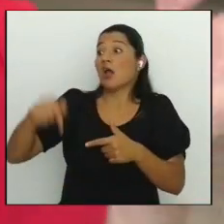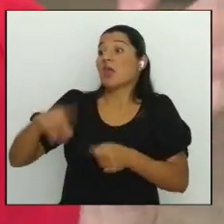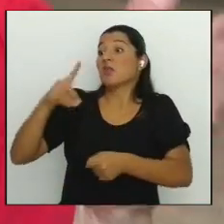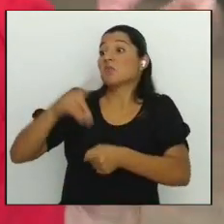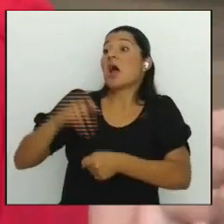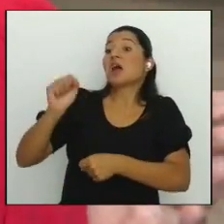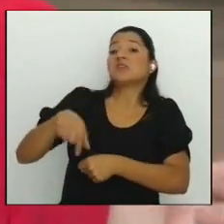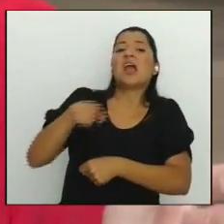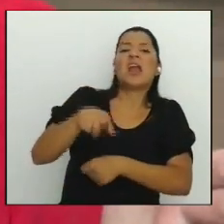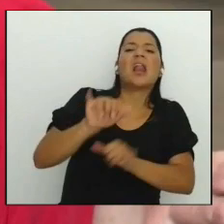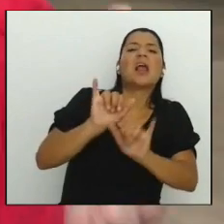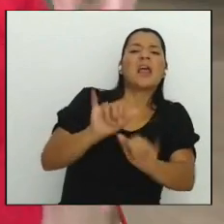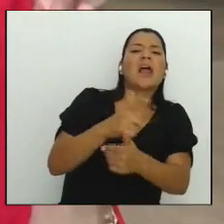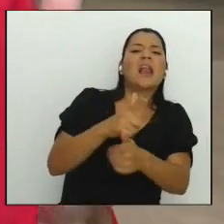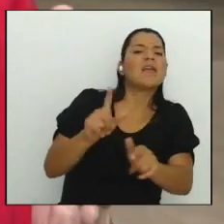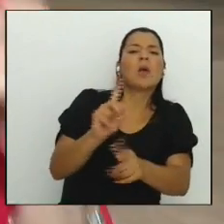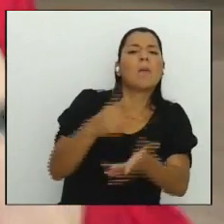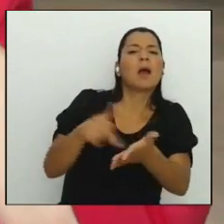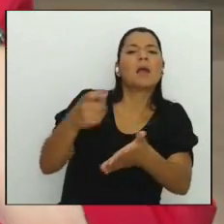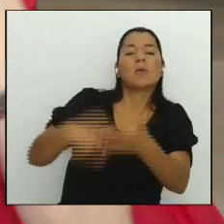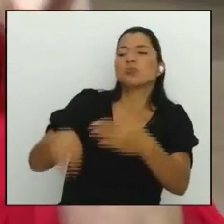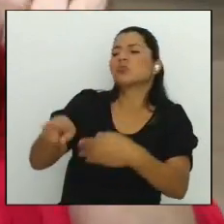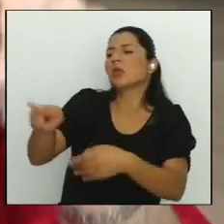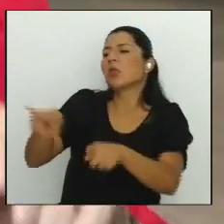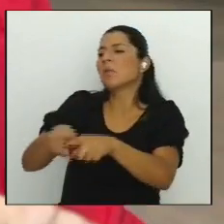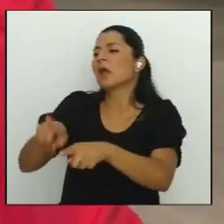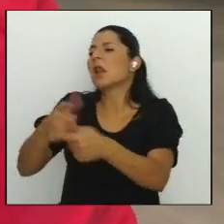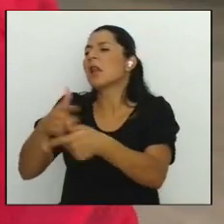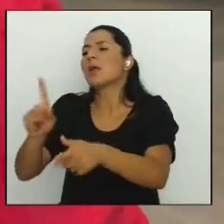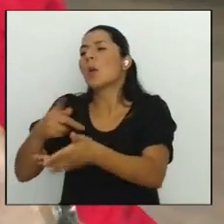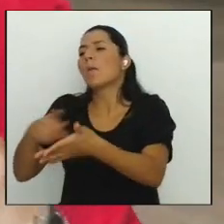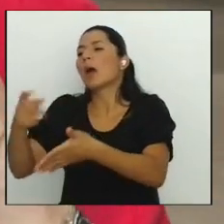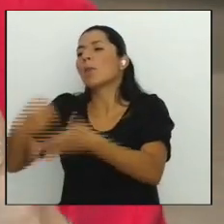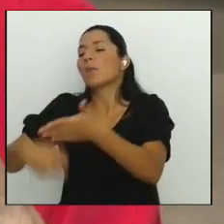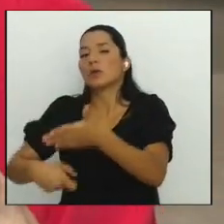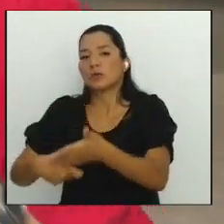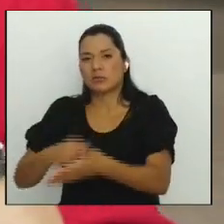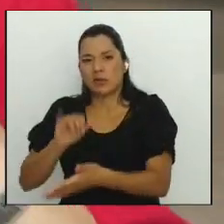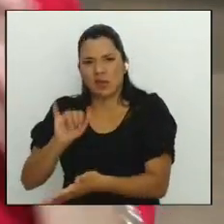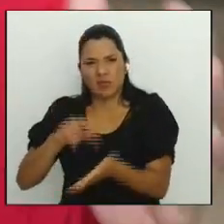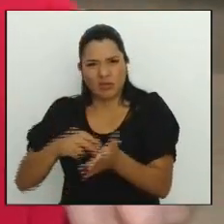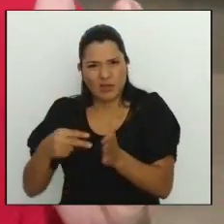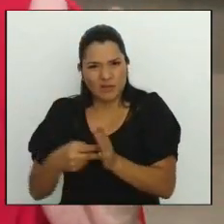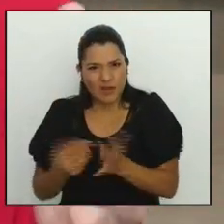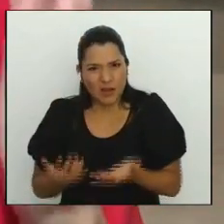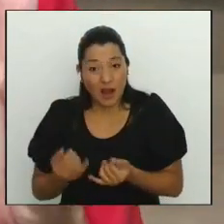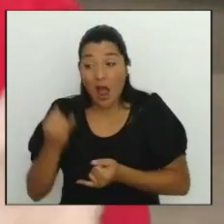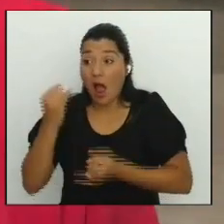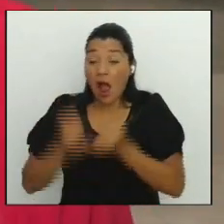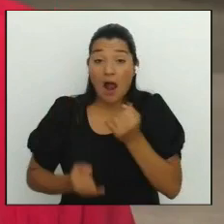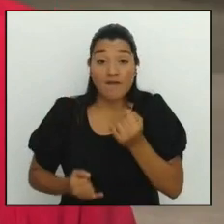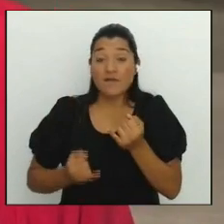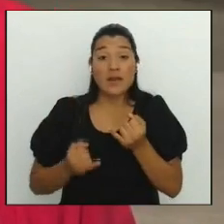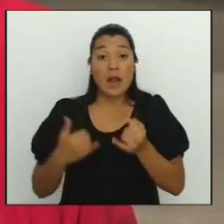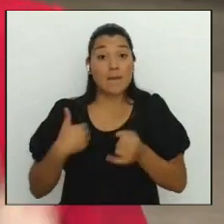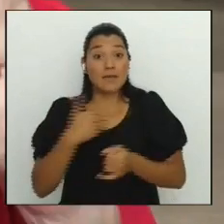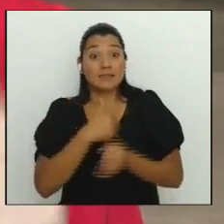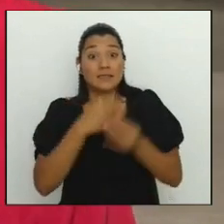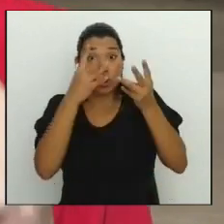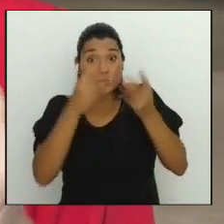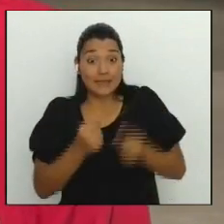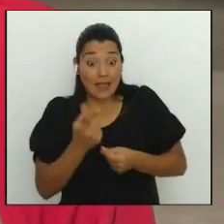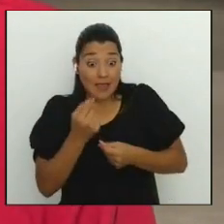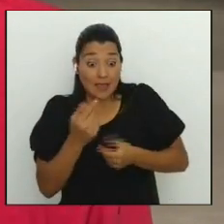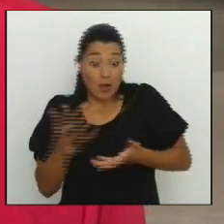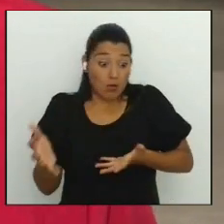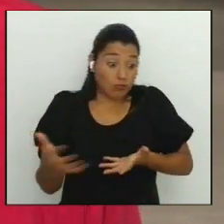Bueno, ¿eso qué significa? Que al final el pastel que va a tener Hacienda para repartir para todas las necesidades va a ser menor. El